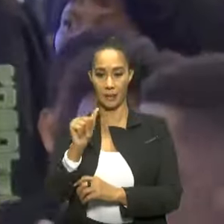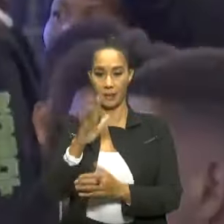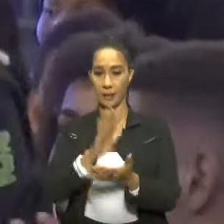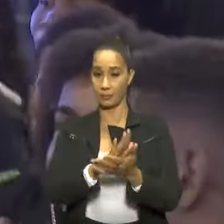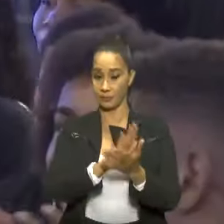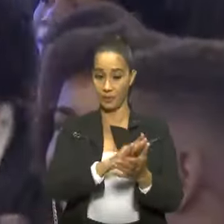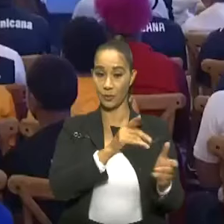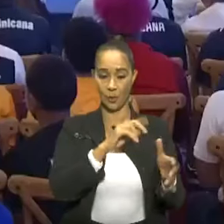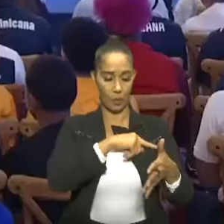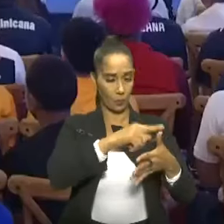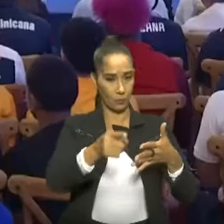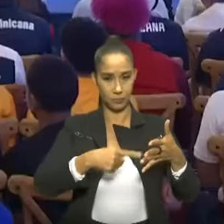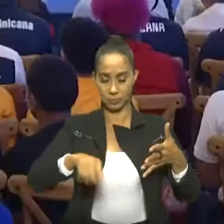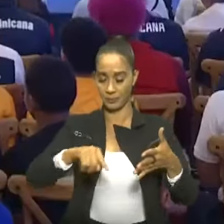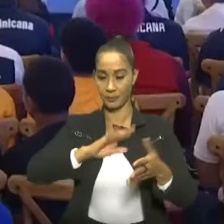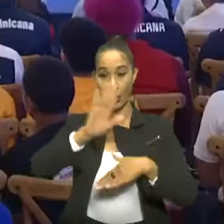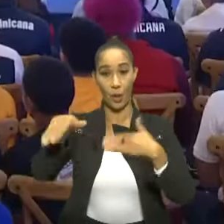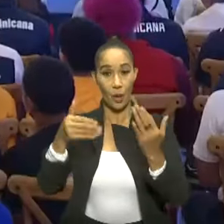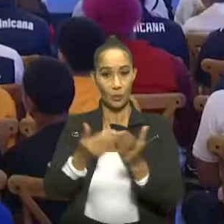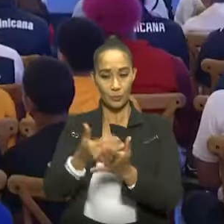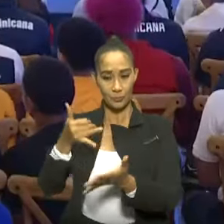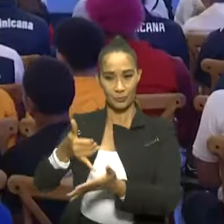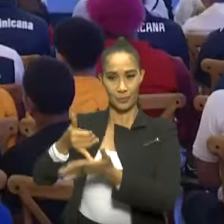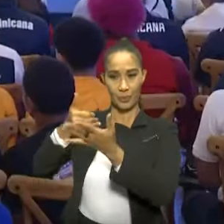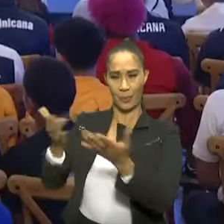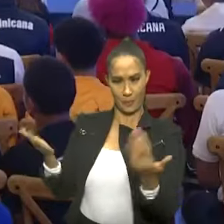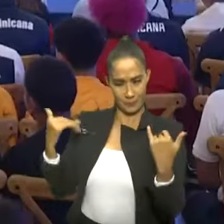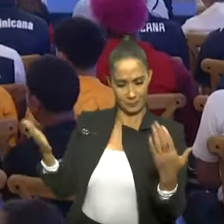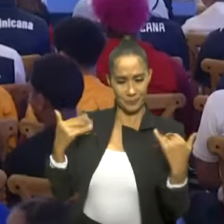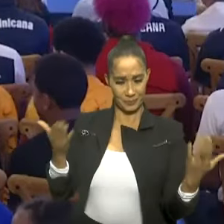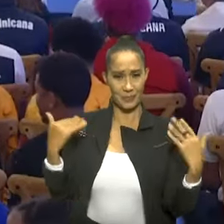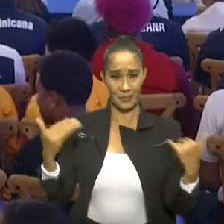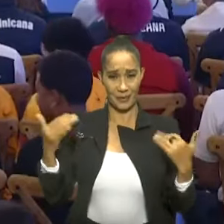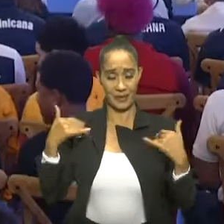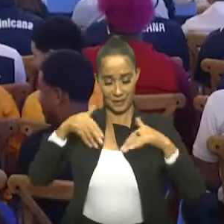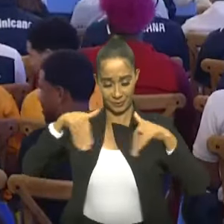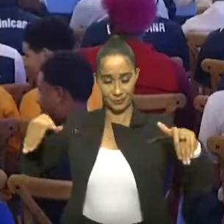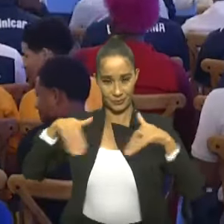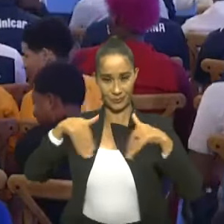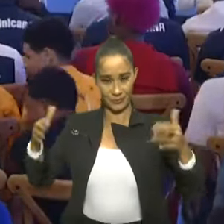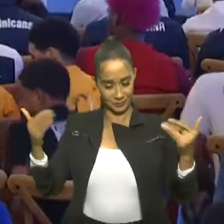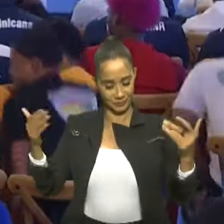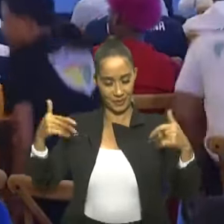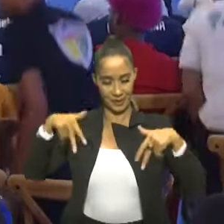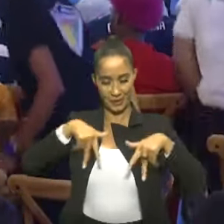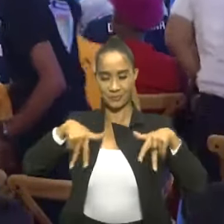Yo quisiera que todos esos galardonados que vengan para acá arriba.